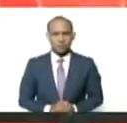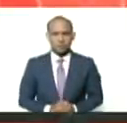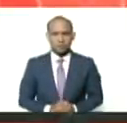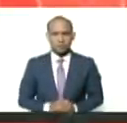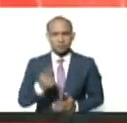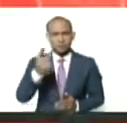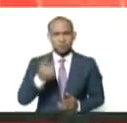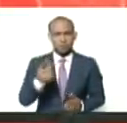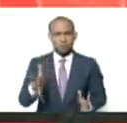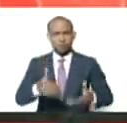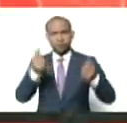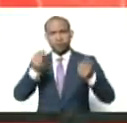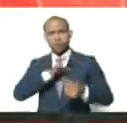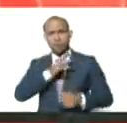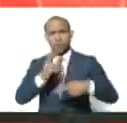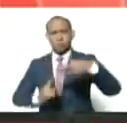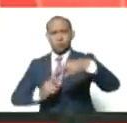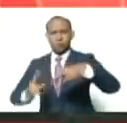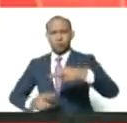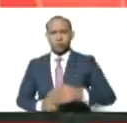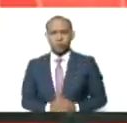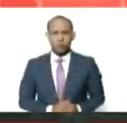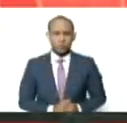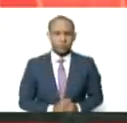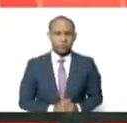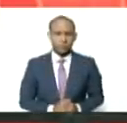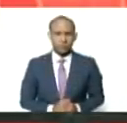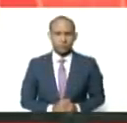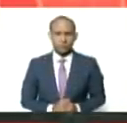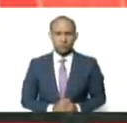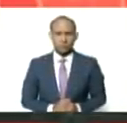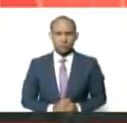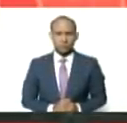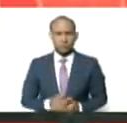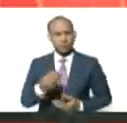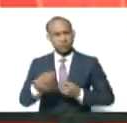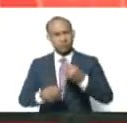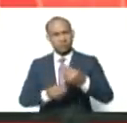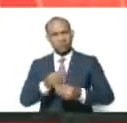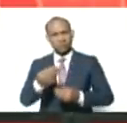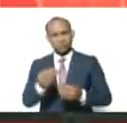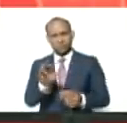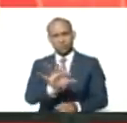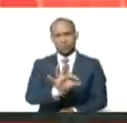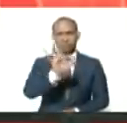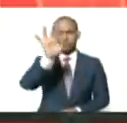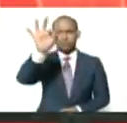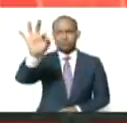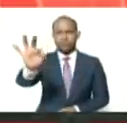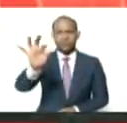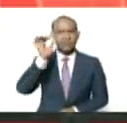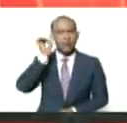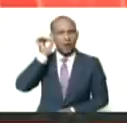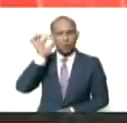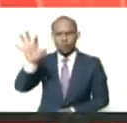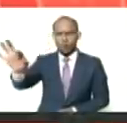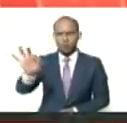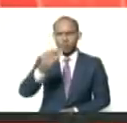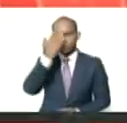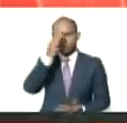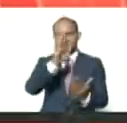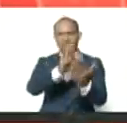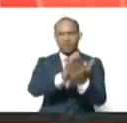Es un logro de la revolución. Haber colocado a la mujer al